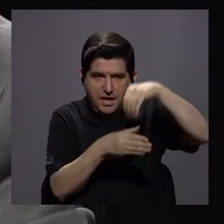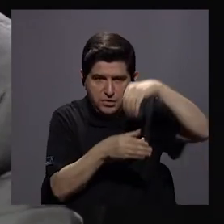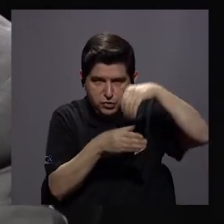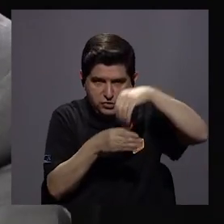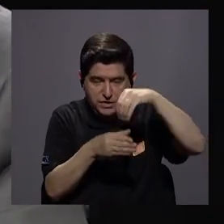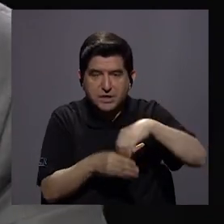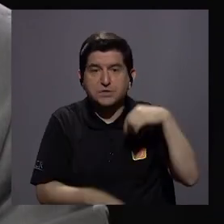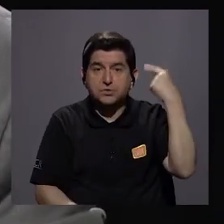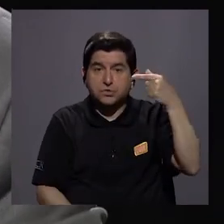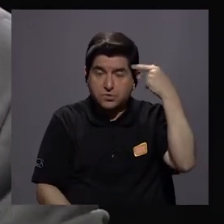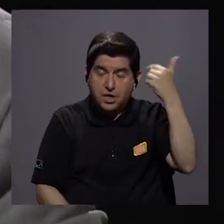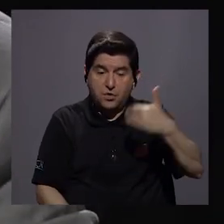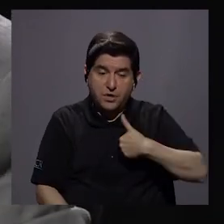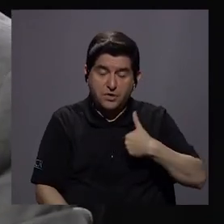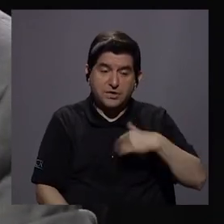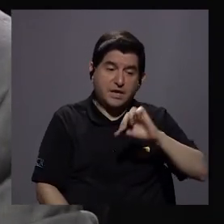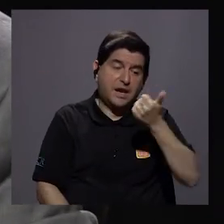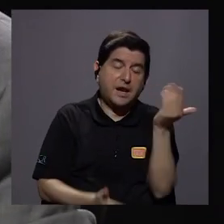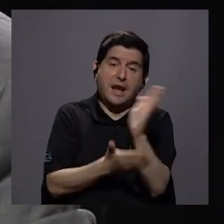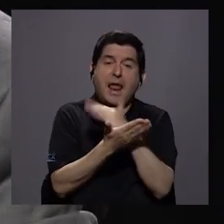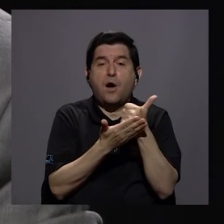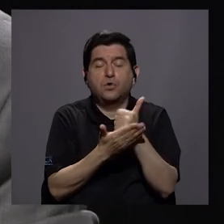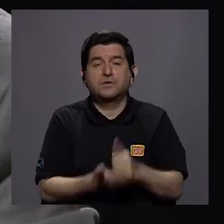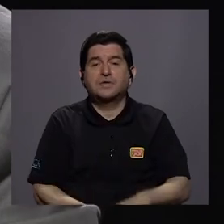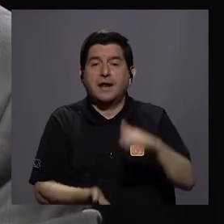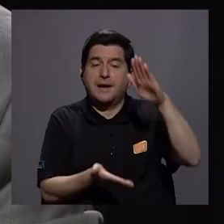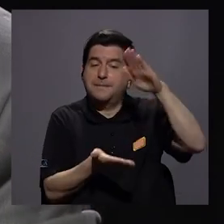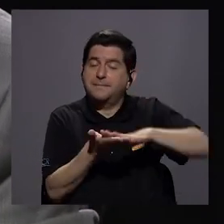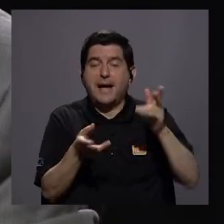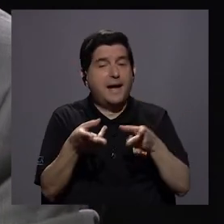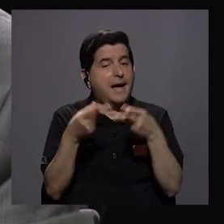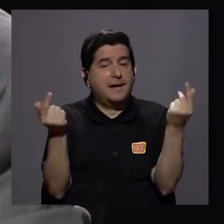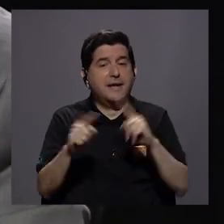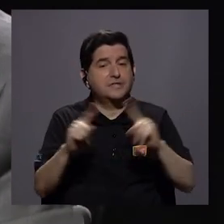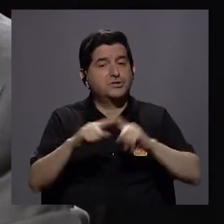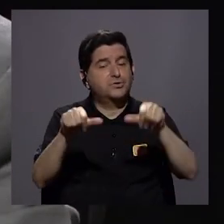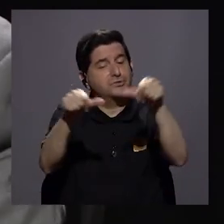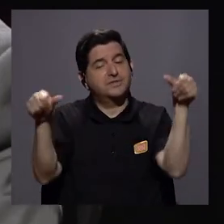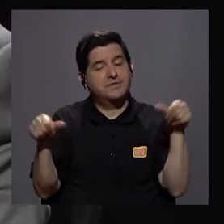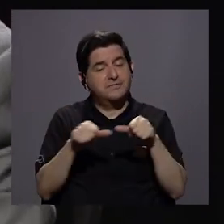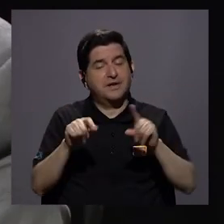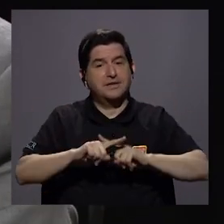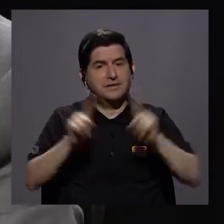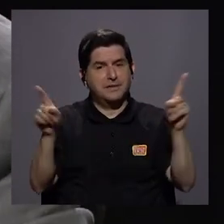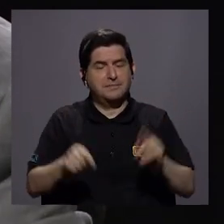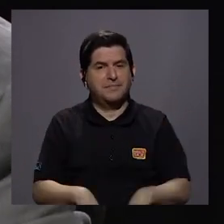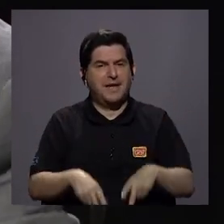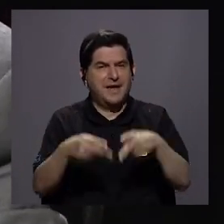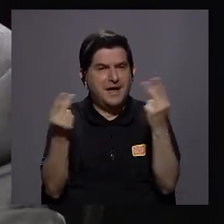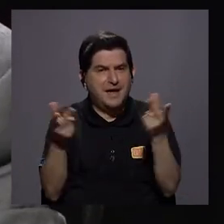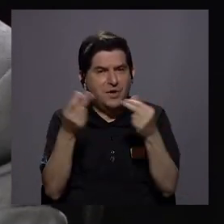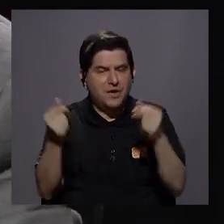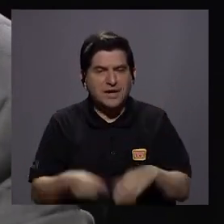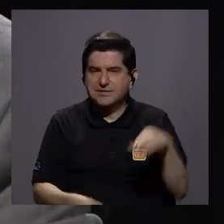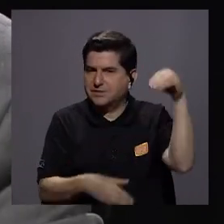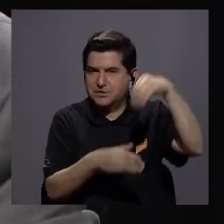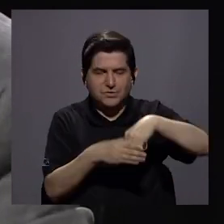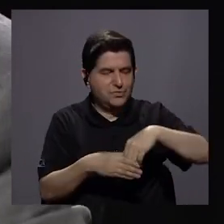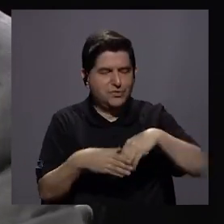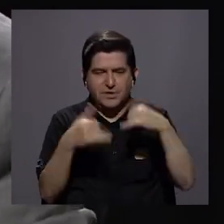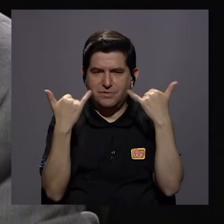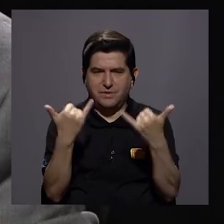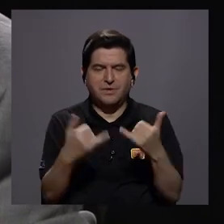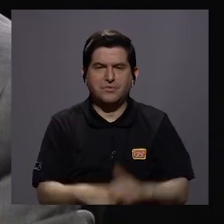ingresos. Por supuesto que el gobierno va a tener que hacer la otra parte, que es bajar gastos en otros sentidos, pero pero la parte de gastos no está considerada